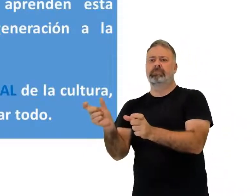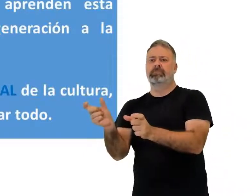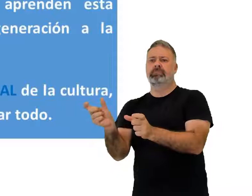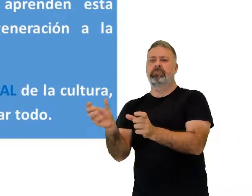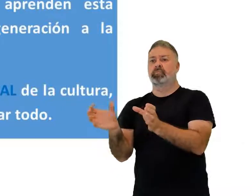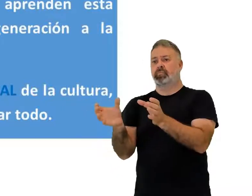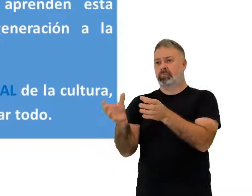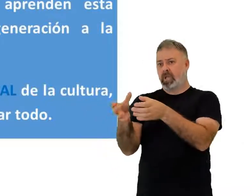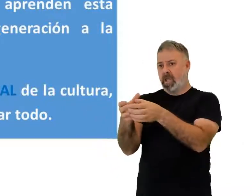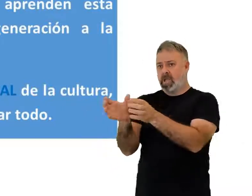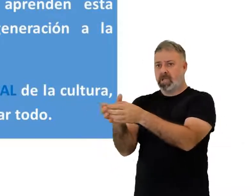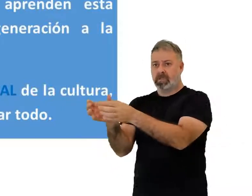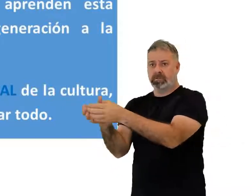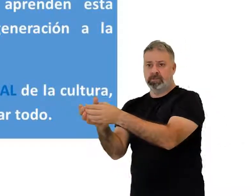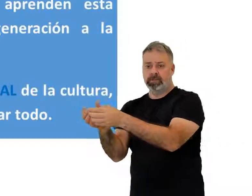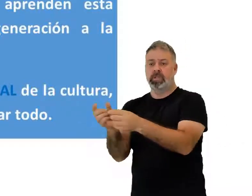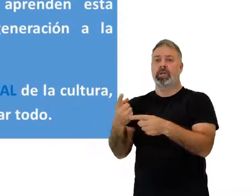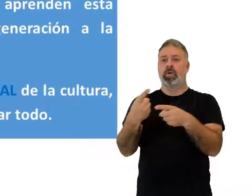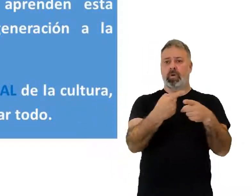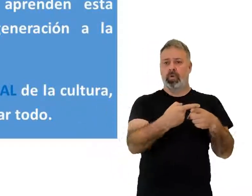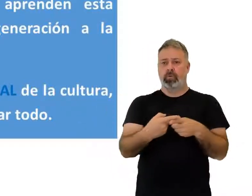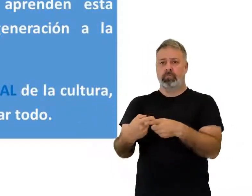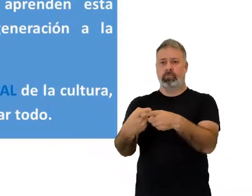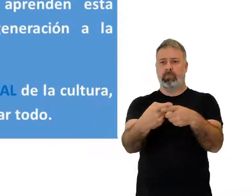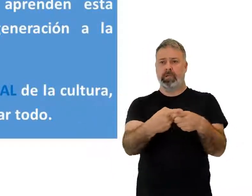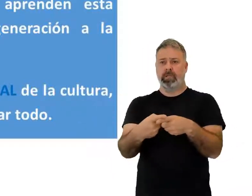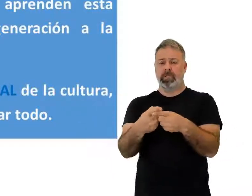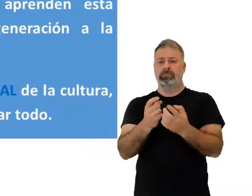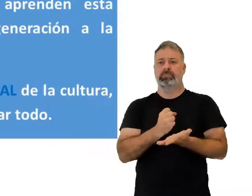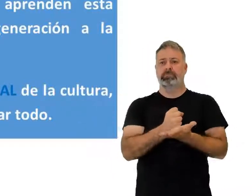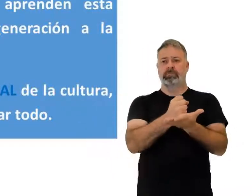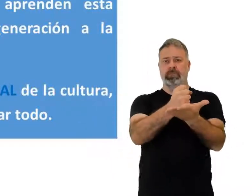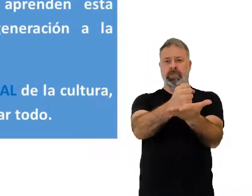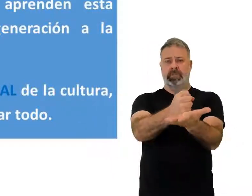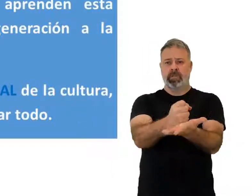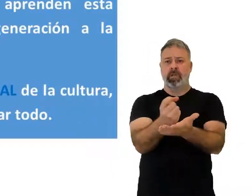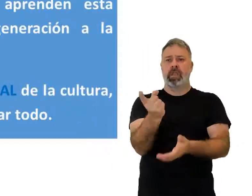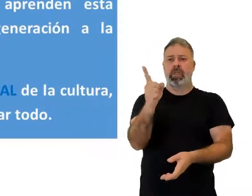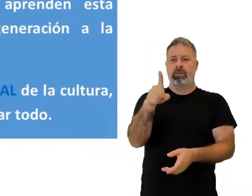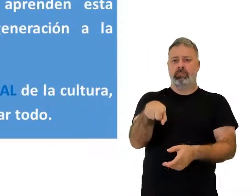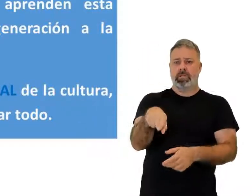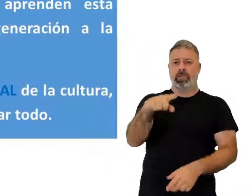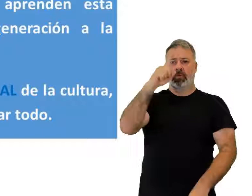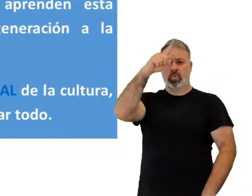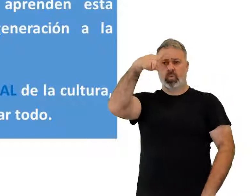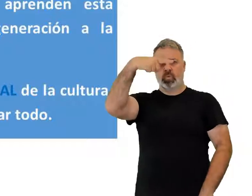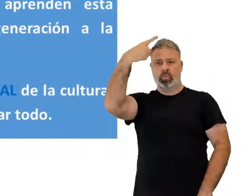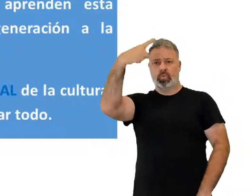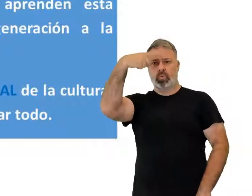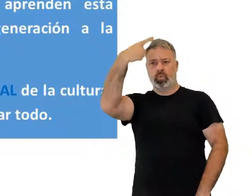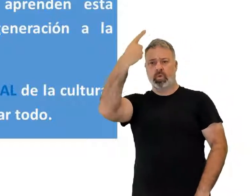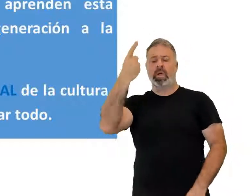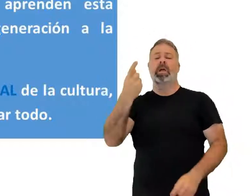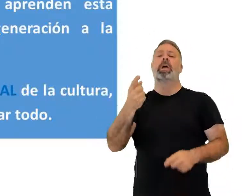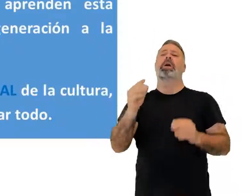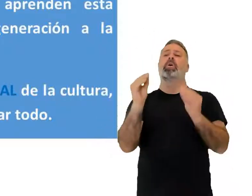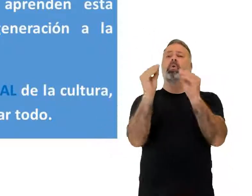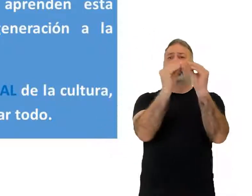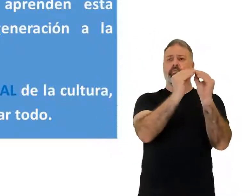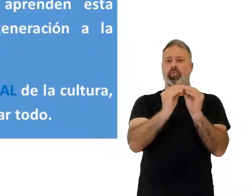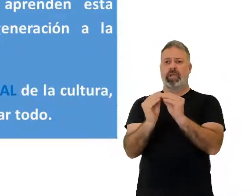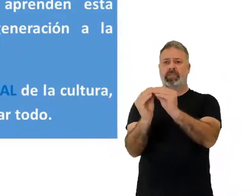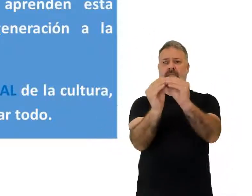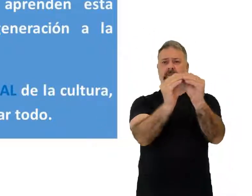que comparten un patrimonio y una cultura comunes.